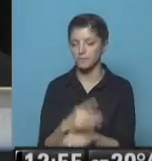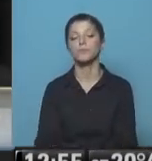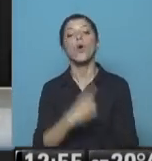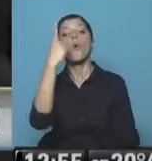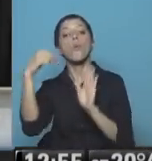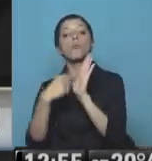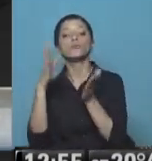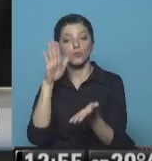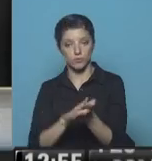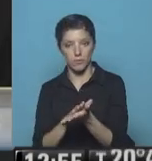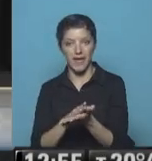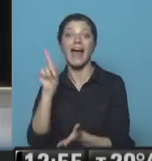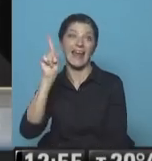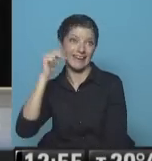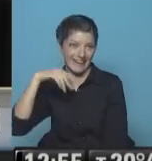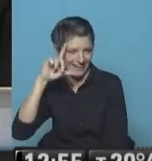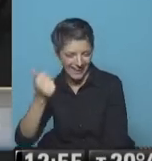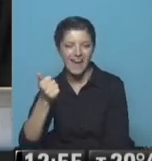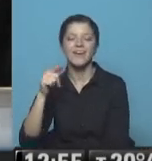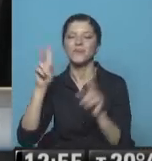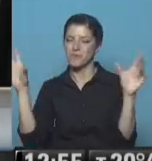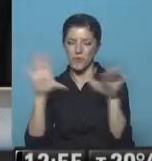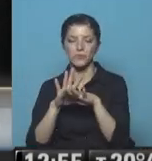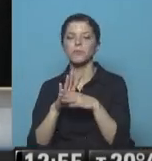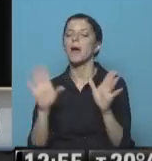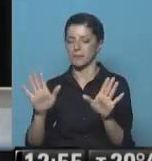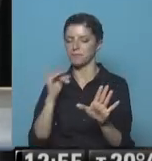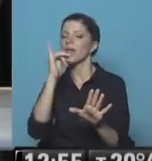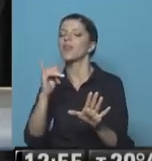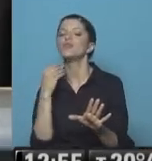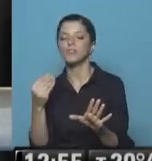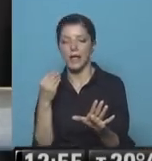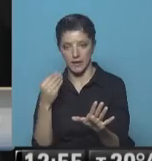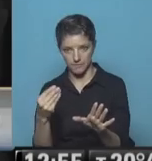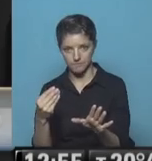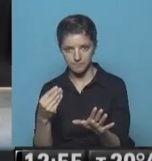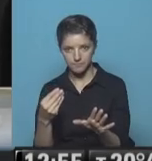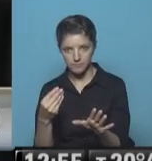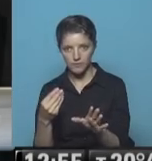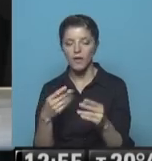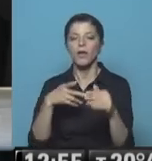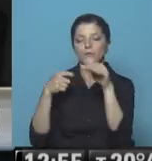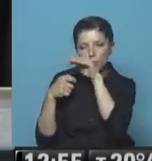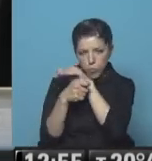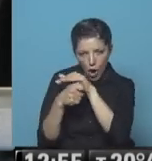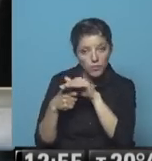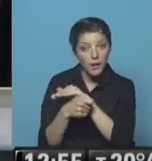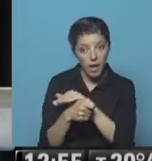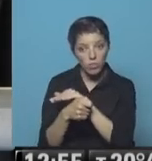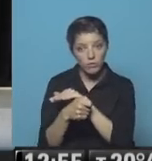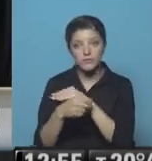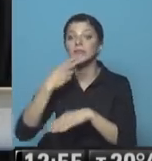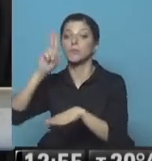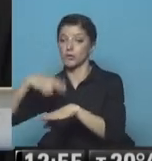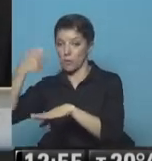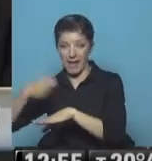respecto al tema del qué es lo que se está denunciando. Lo que se está denunciando son maniobras de contrabando y evasión que se